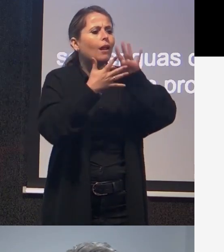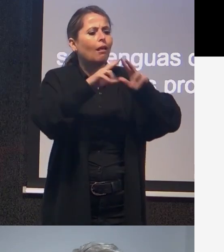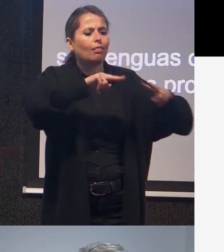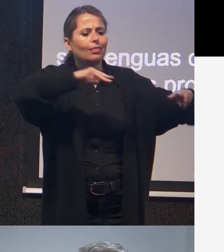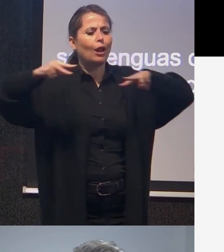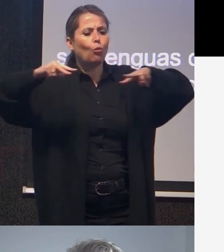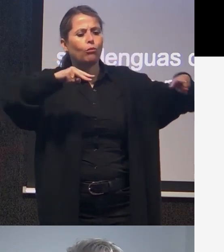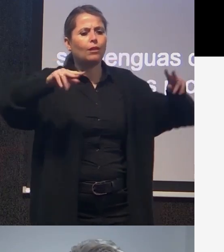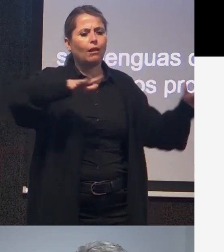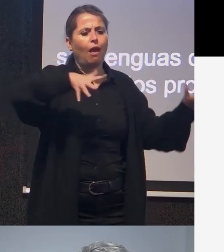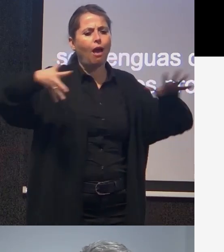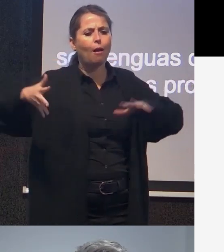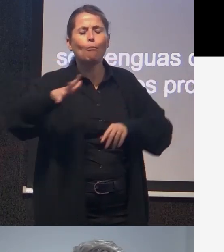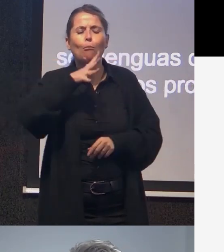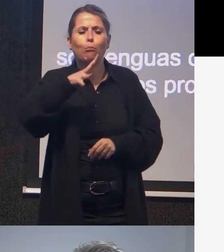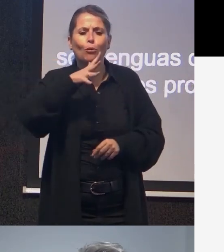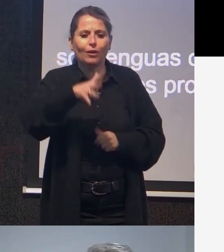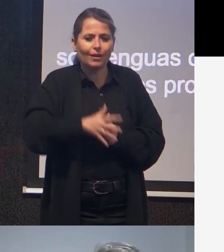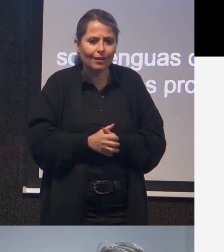traducirlas,